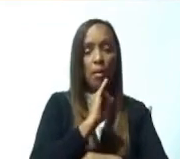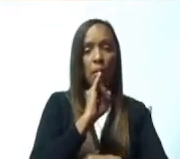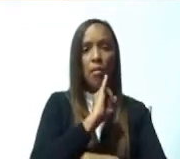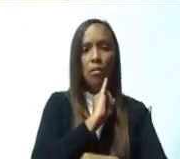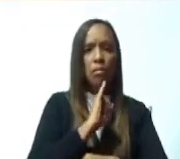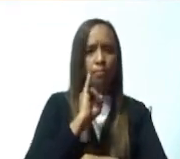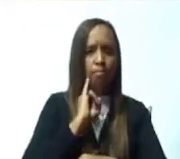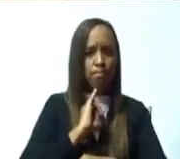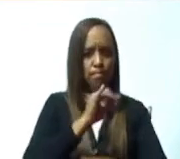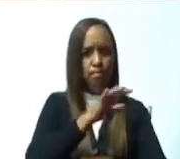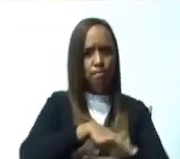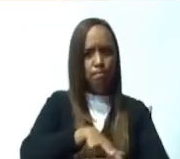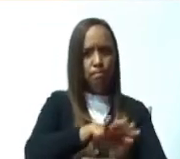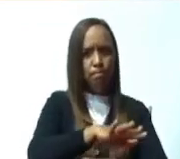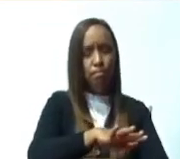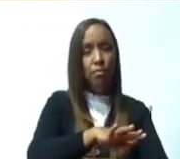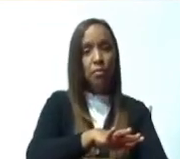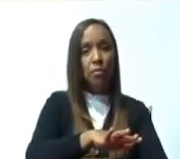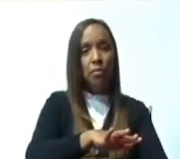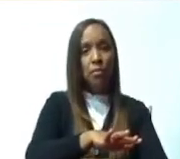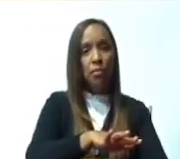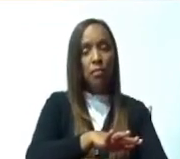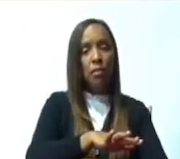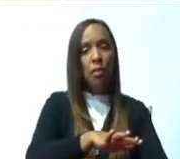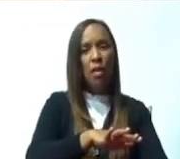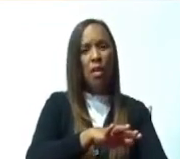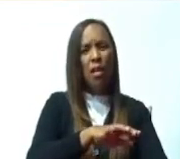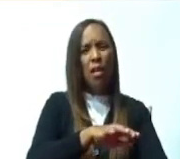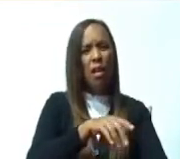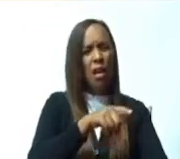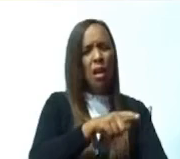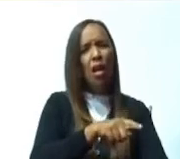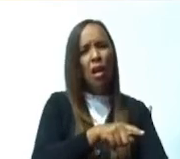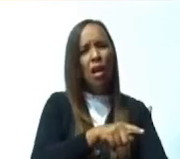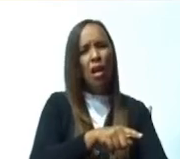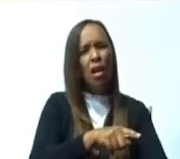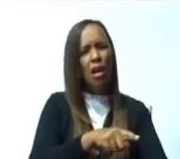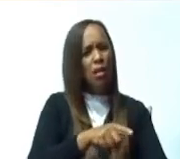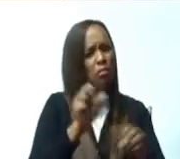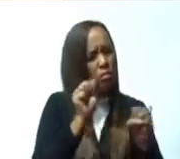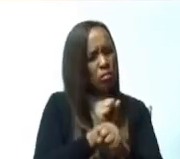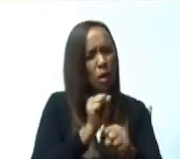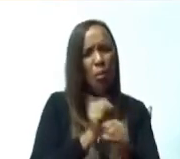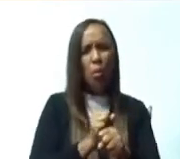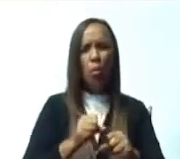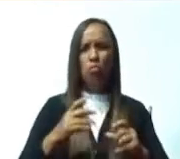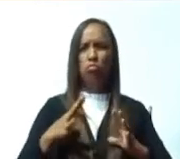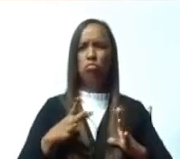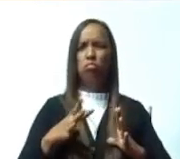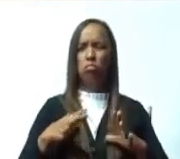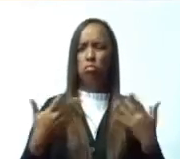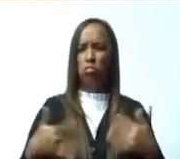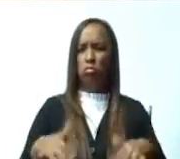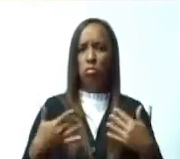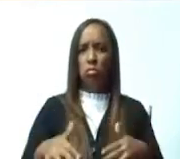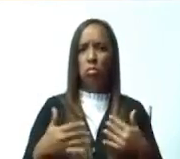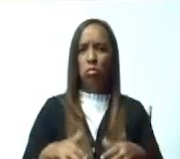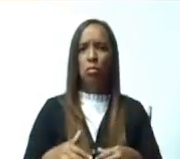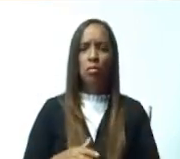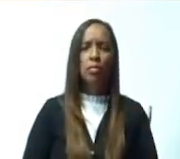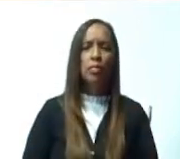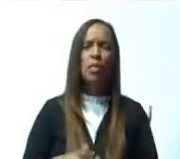murió de un infarto y que estaba en el ejercicio de